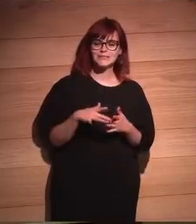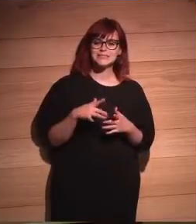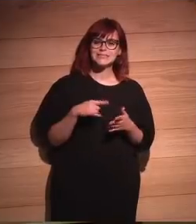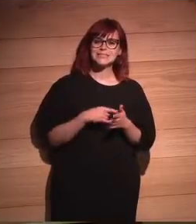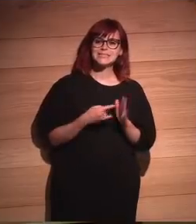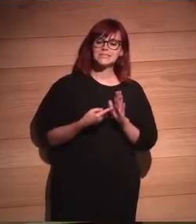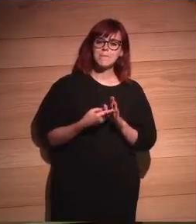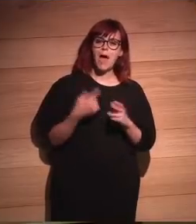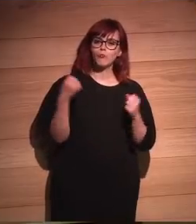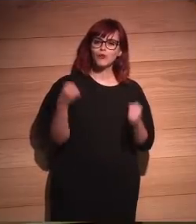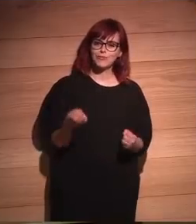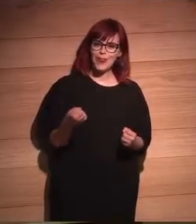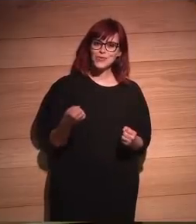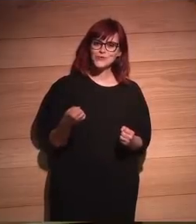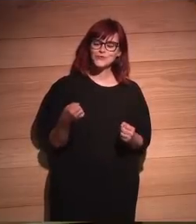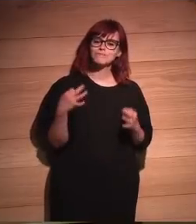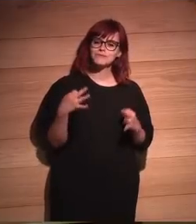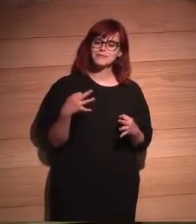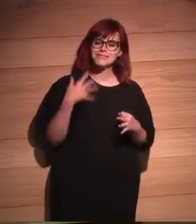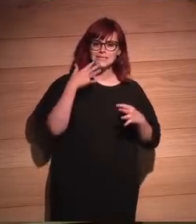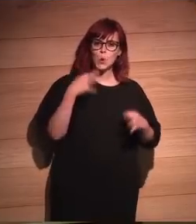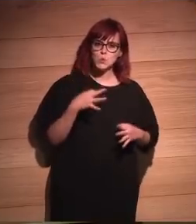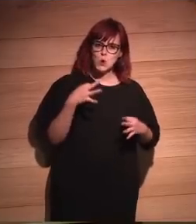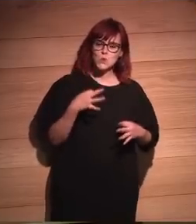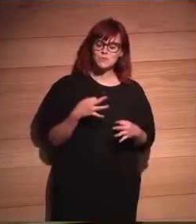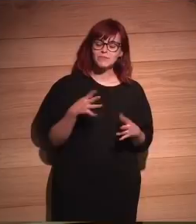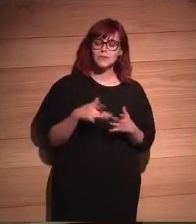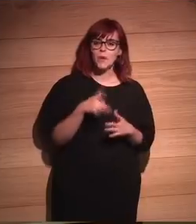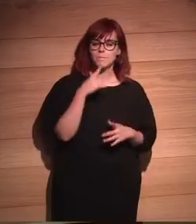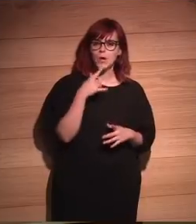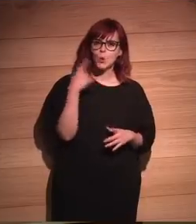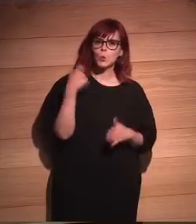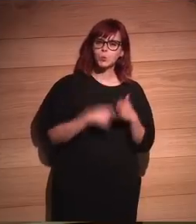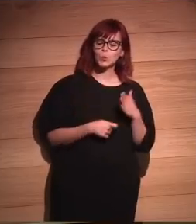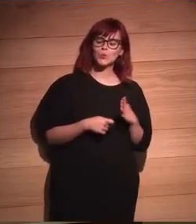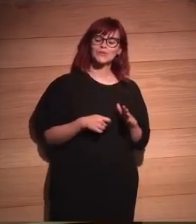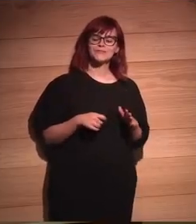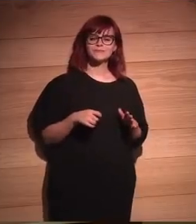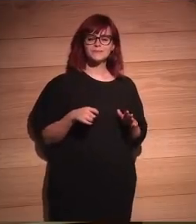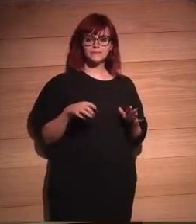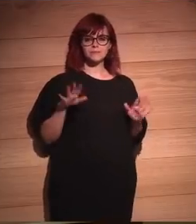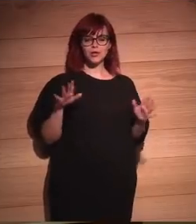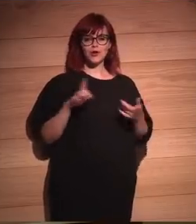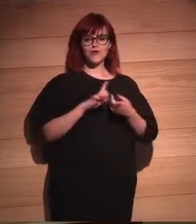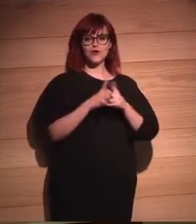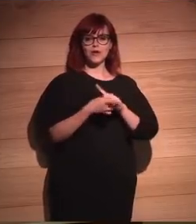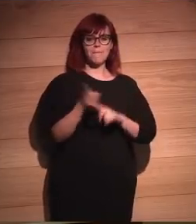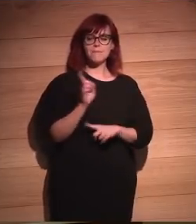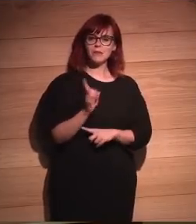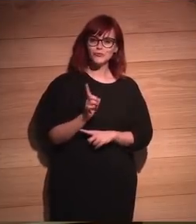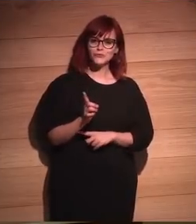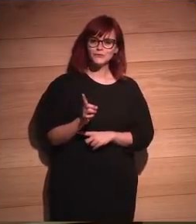sistema autoritario, en muchos aspectos es más seguro, es mano dura, tal, pero no cambiamos por la